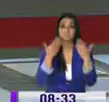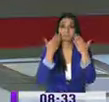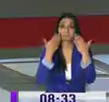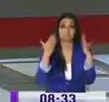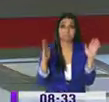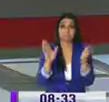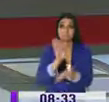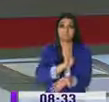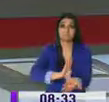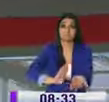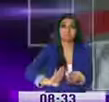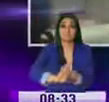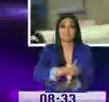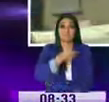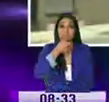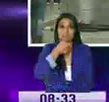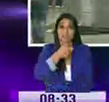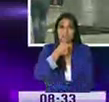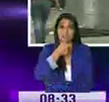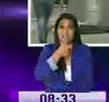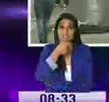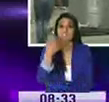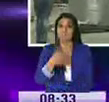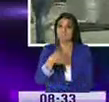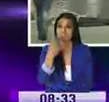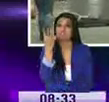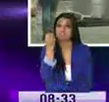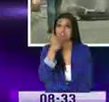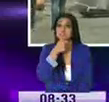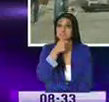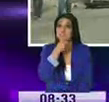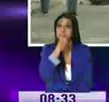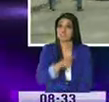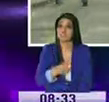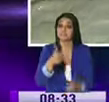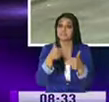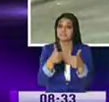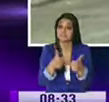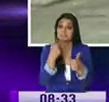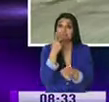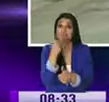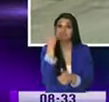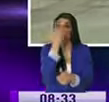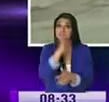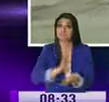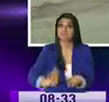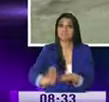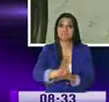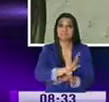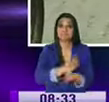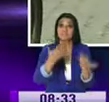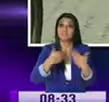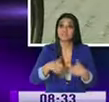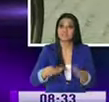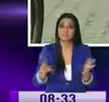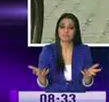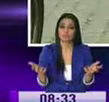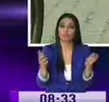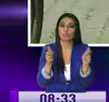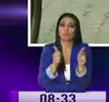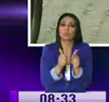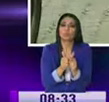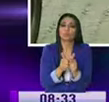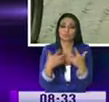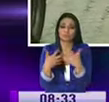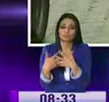barrio los periodistas 14 vivieron al que le daba realmente y se le ve lindo al barrio fuera de eso la unión se me